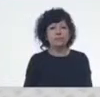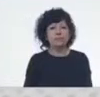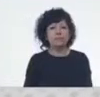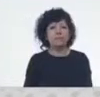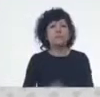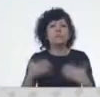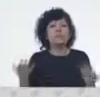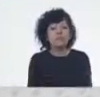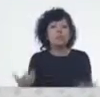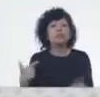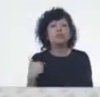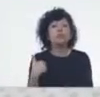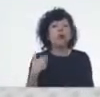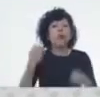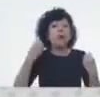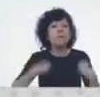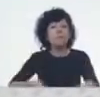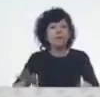. Así que quiero empezar.